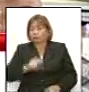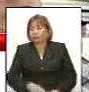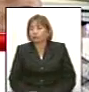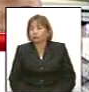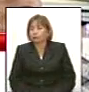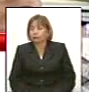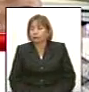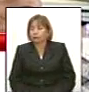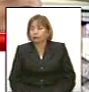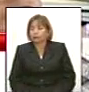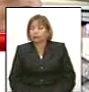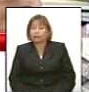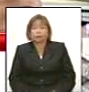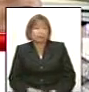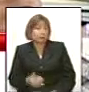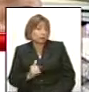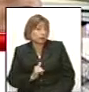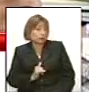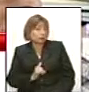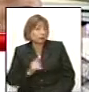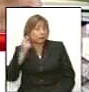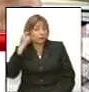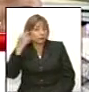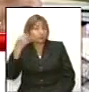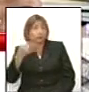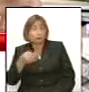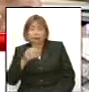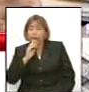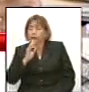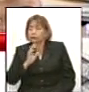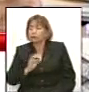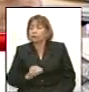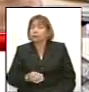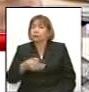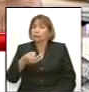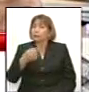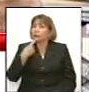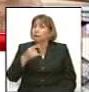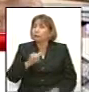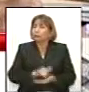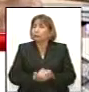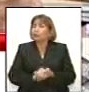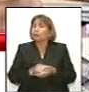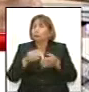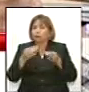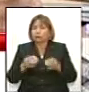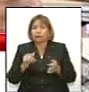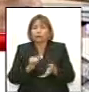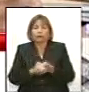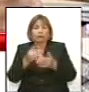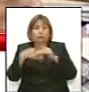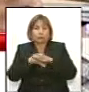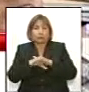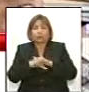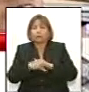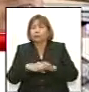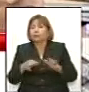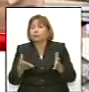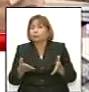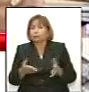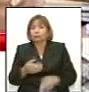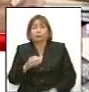Yo creo que si hablamos de obras emblemáticas, hay que considerar para que dentro de esas obras